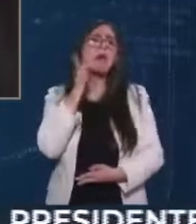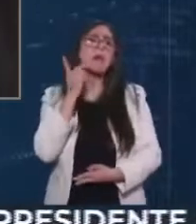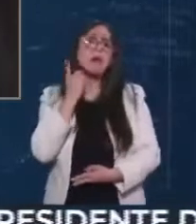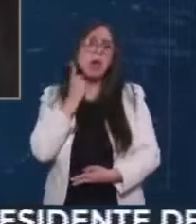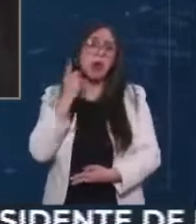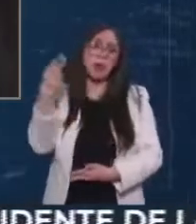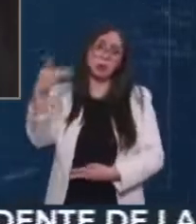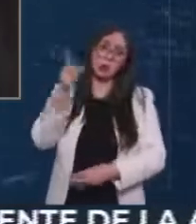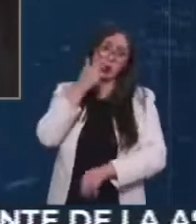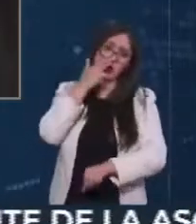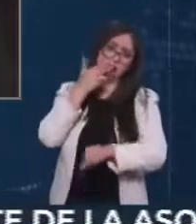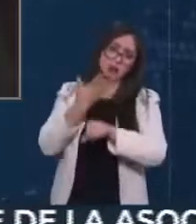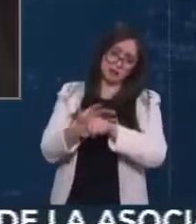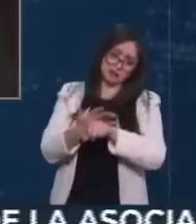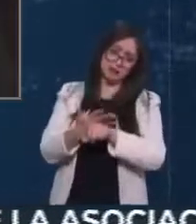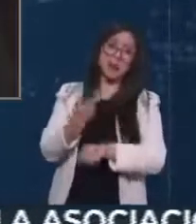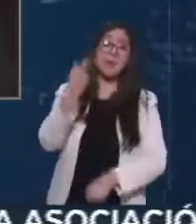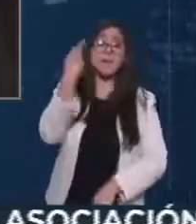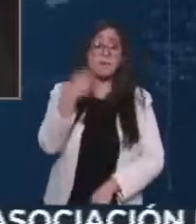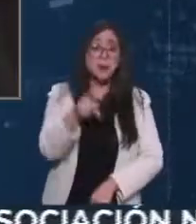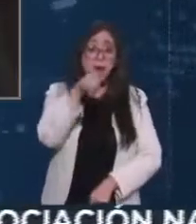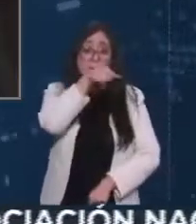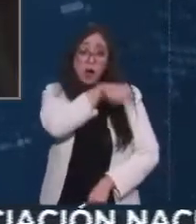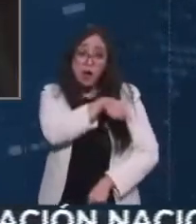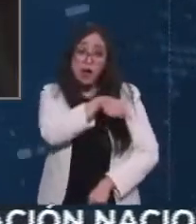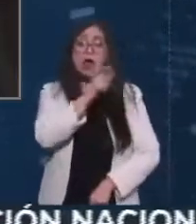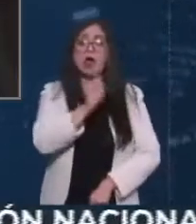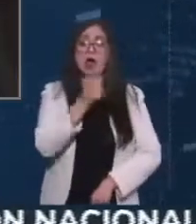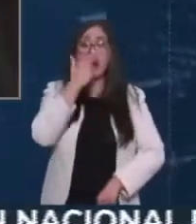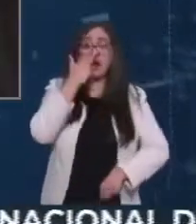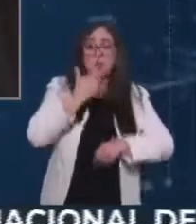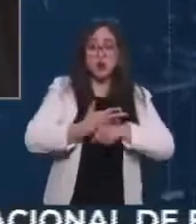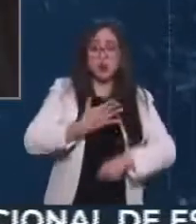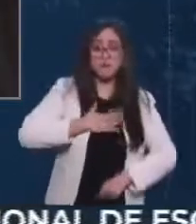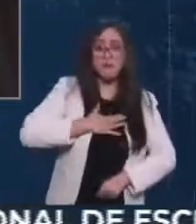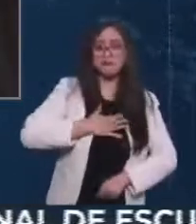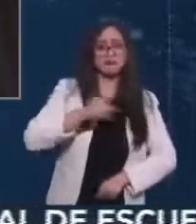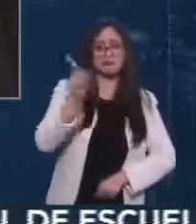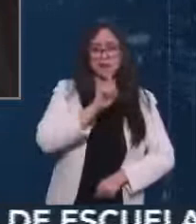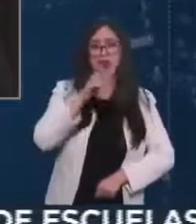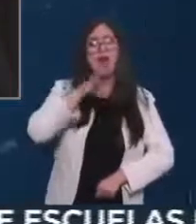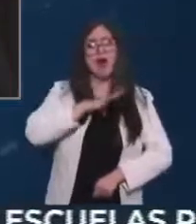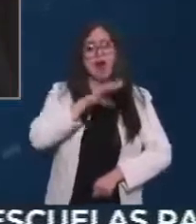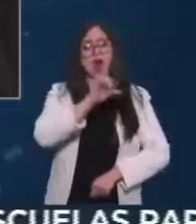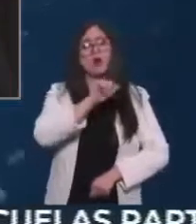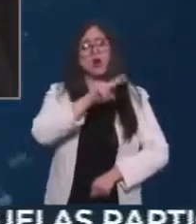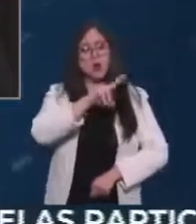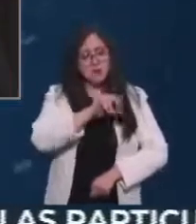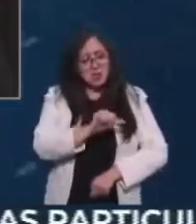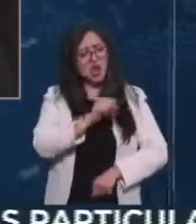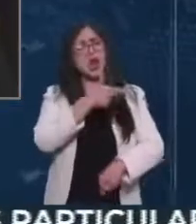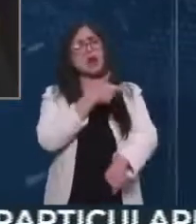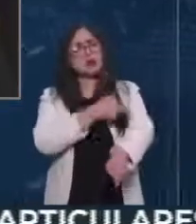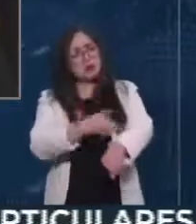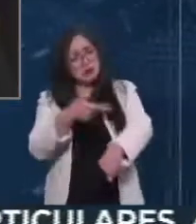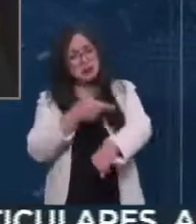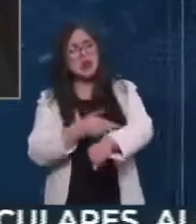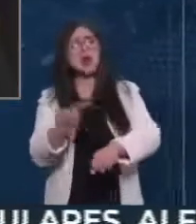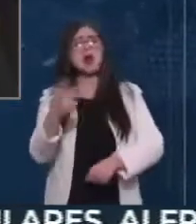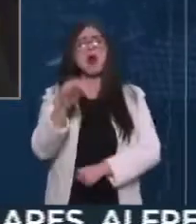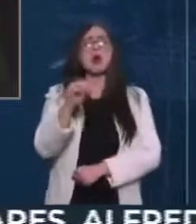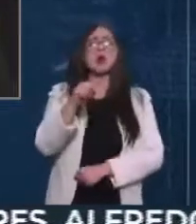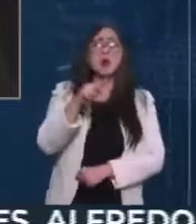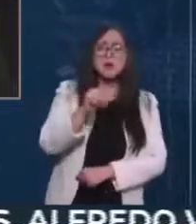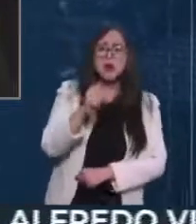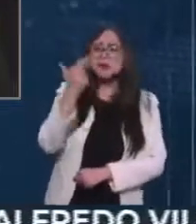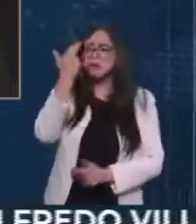Por otro lado, no es un órgano autónomo como tal, tiene autonomía de gestión y autonomía técnica, es decir, puede definir qué es lo que va a